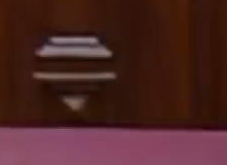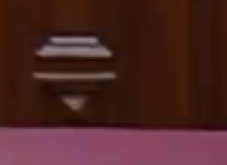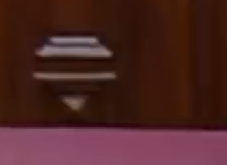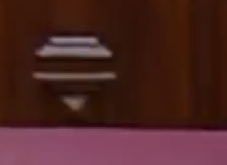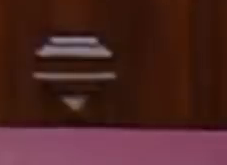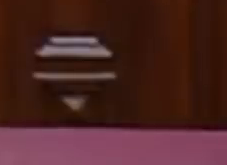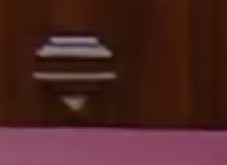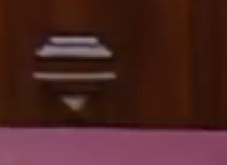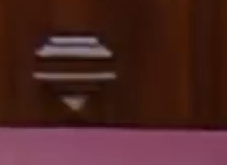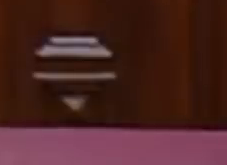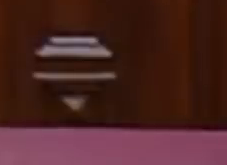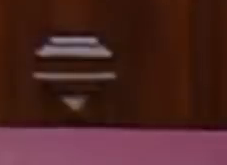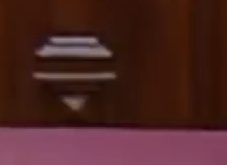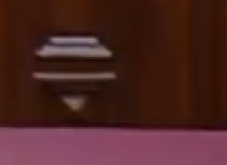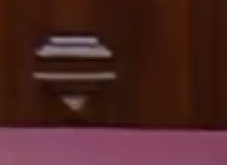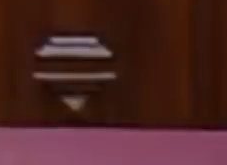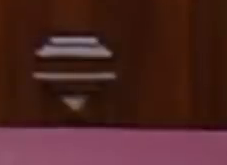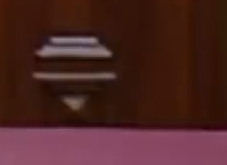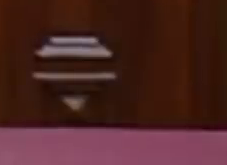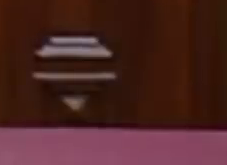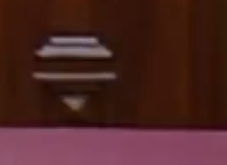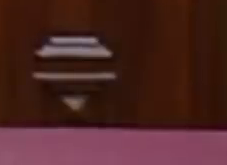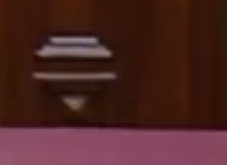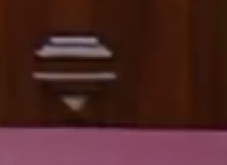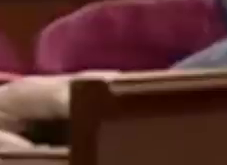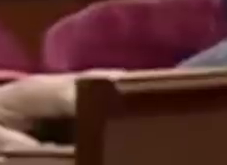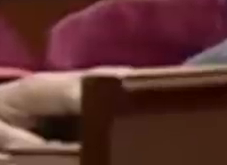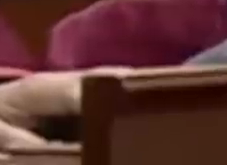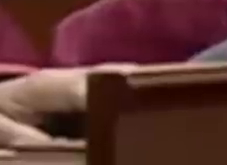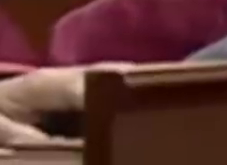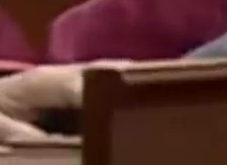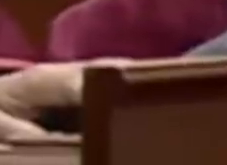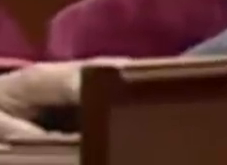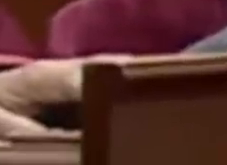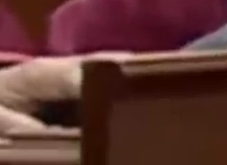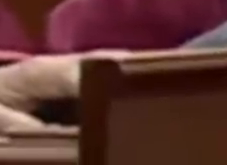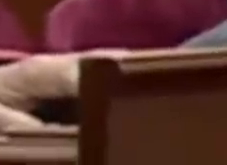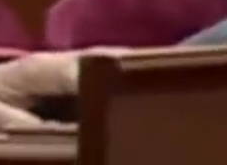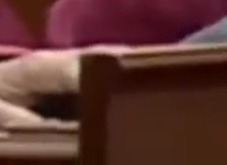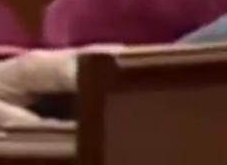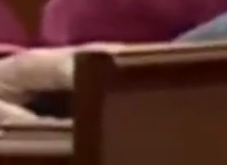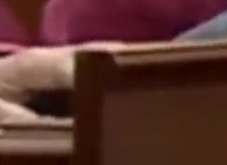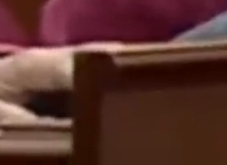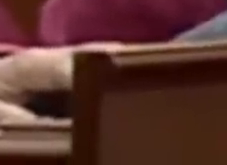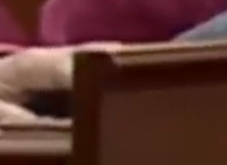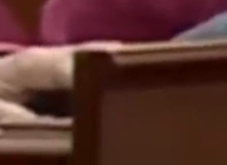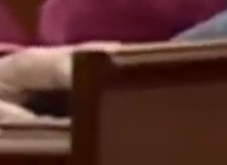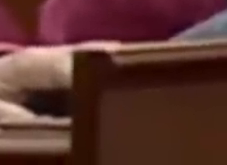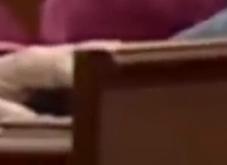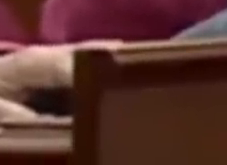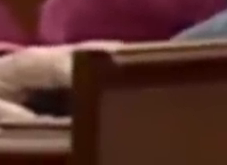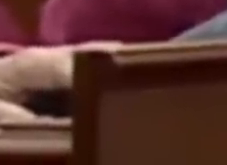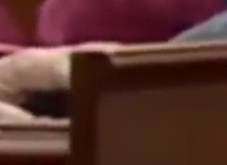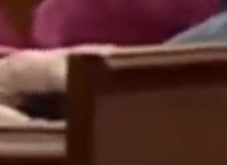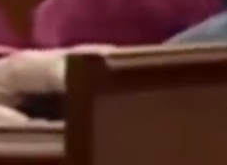Presidente, la palabra, presidente. Se ha procedido a darle respuesta a congresista Paredes. No, no he pedido respuesta, he pedido cuestión de orden.